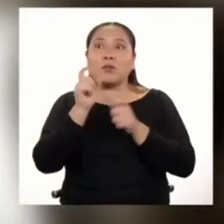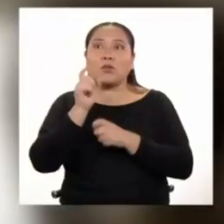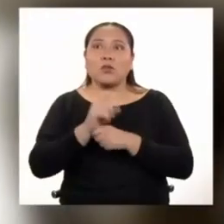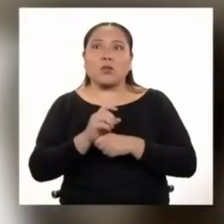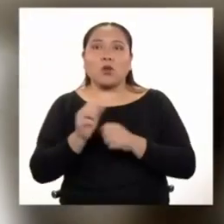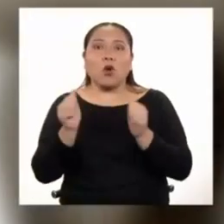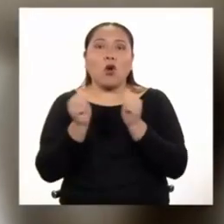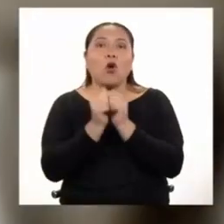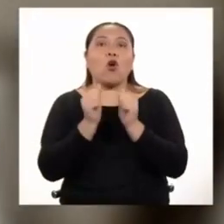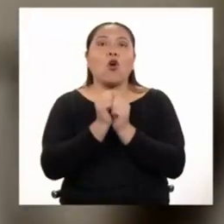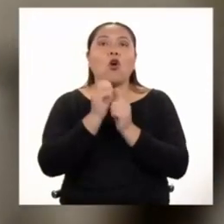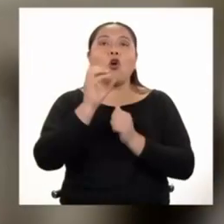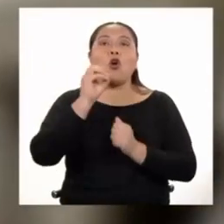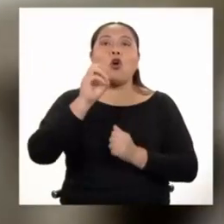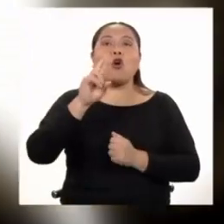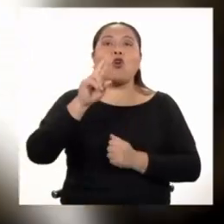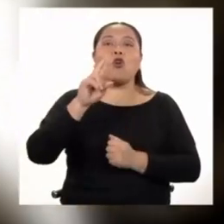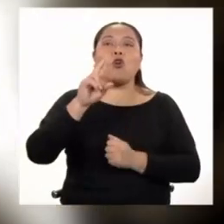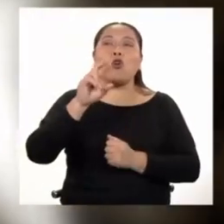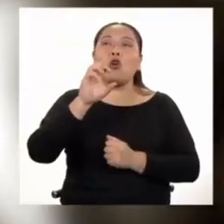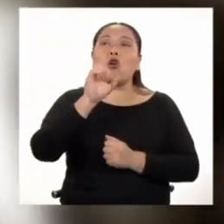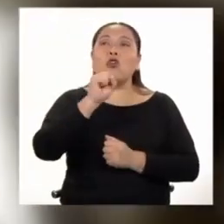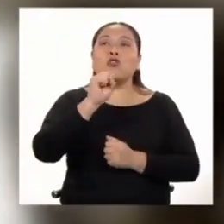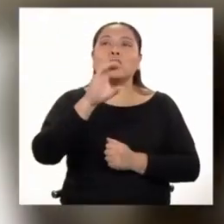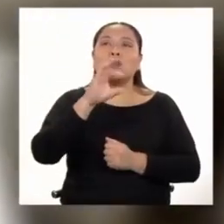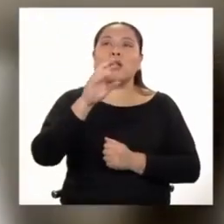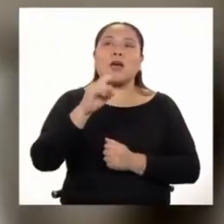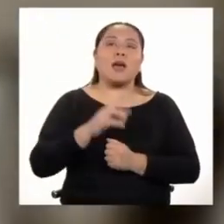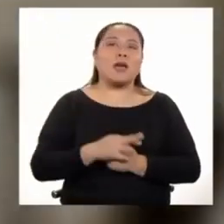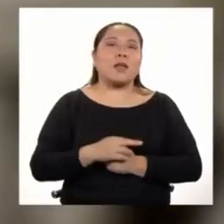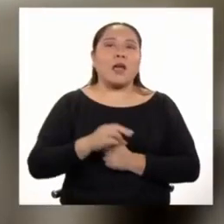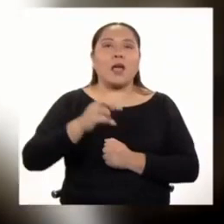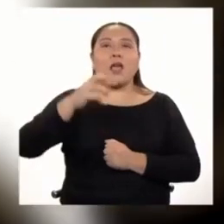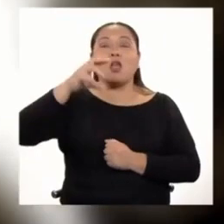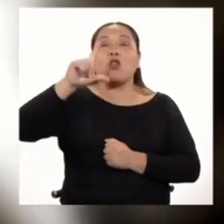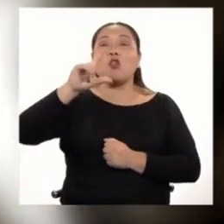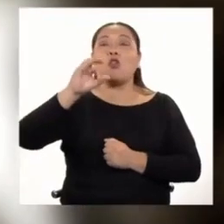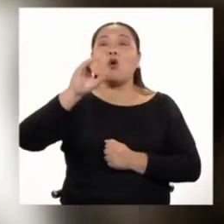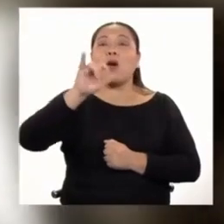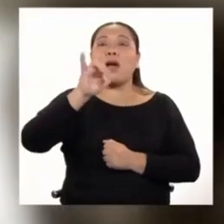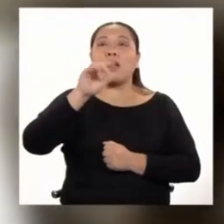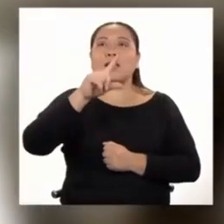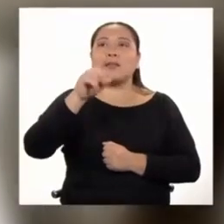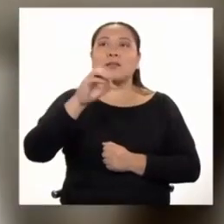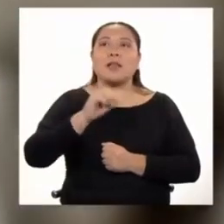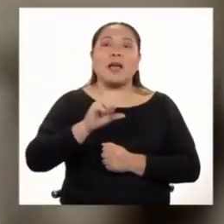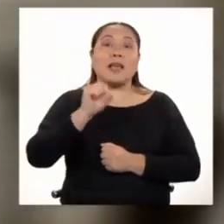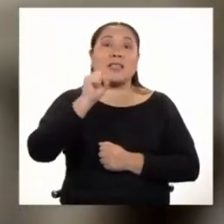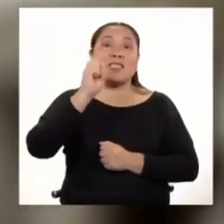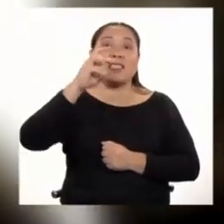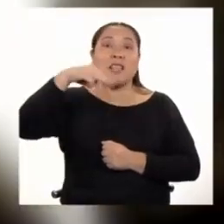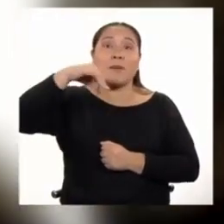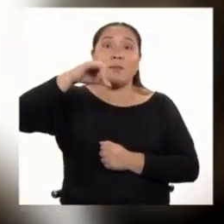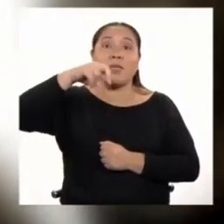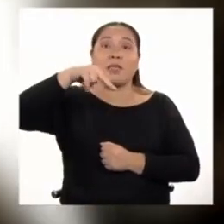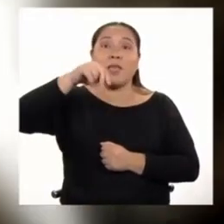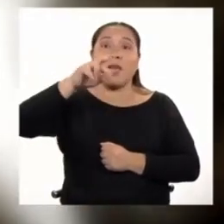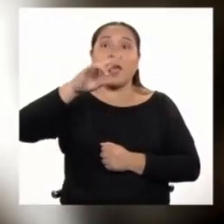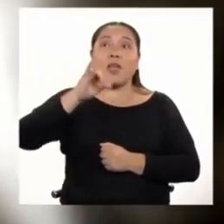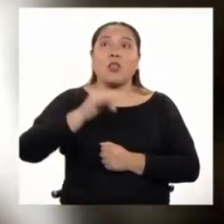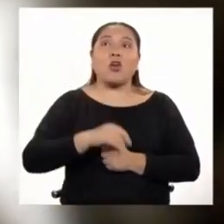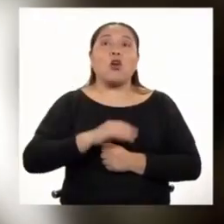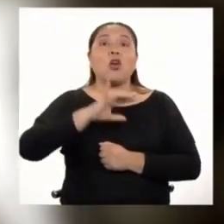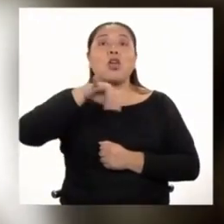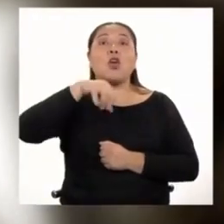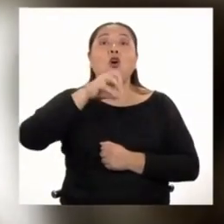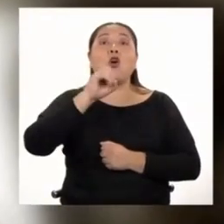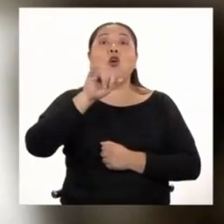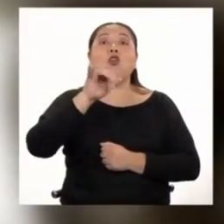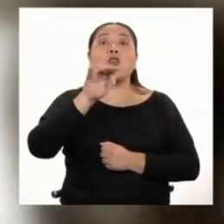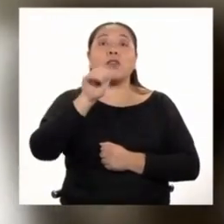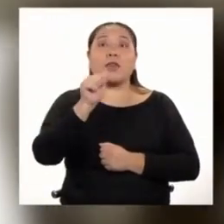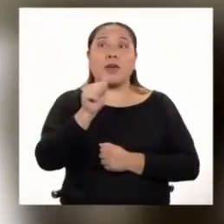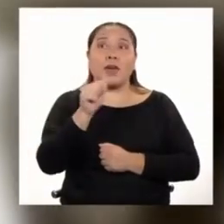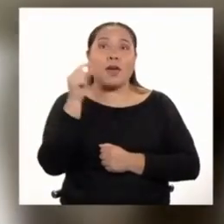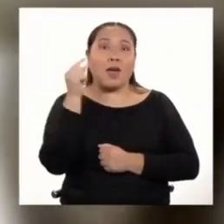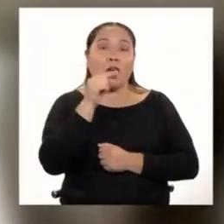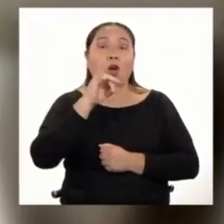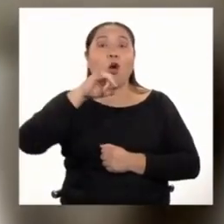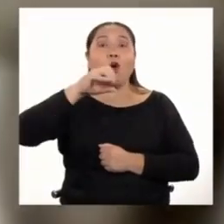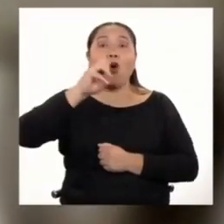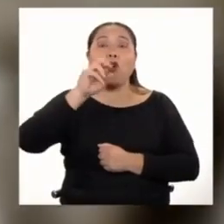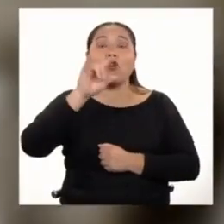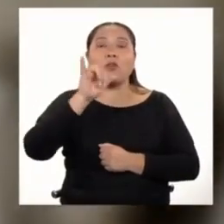a Óscar Guaki Gómez Sánchez, Miguel Loaiza, Juan Seminario y Juan Joya. Joya